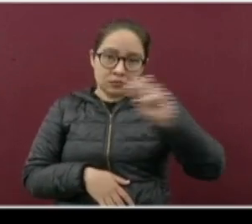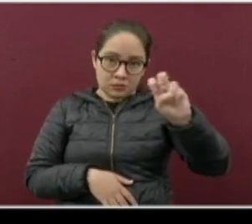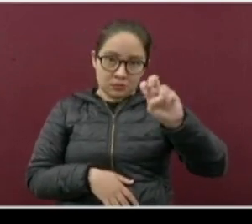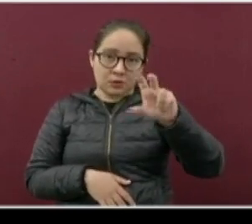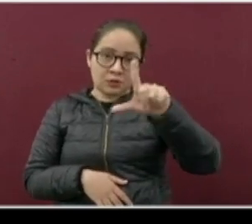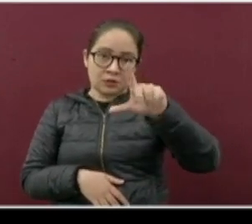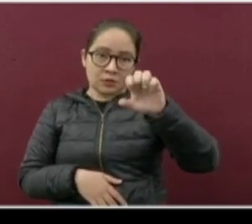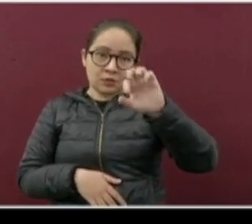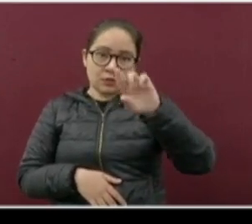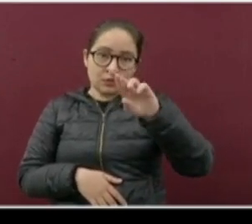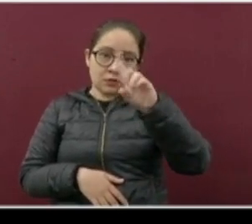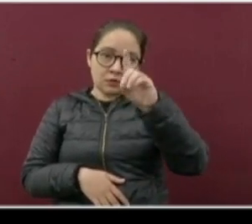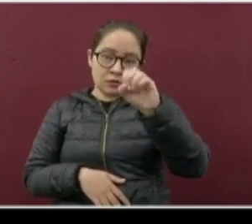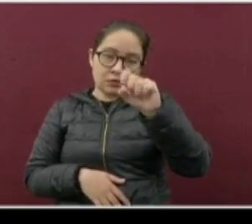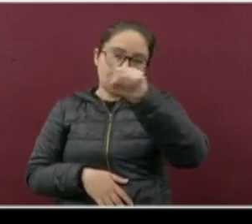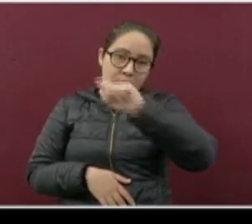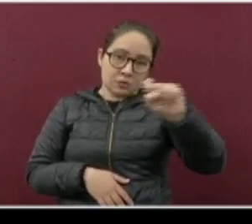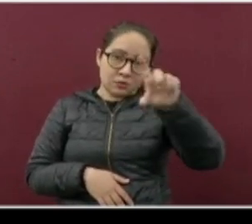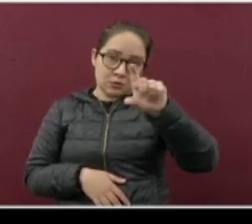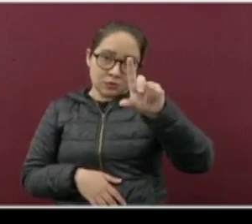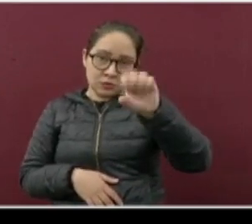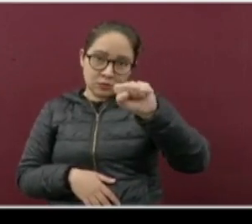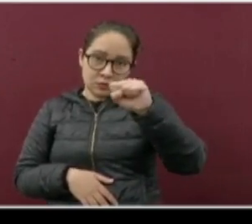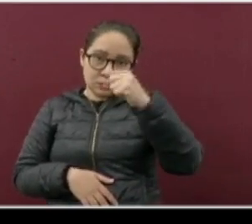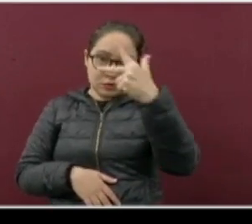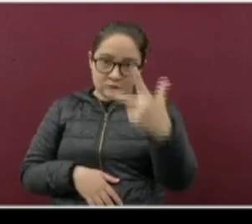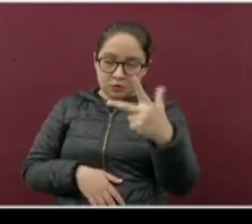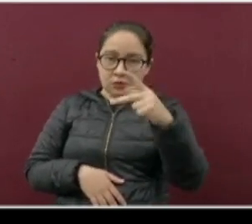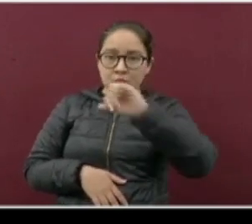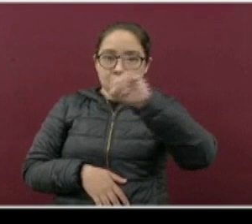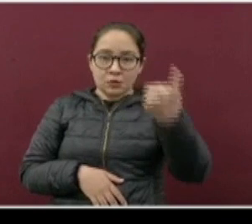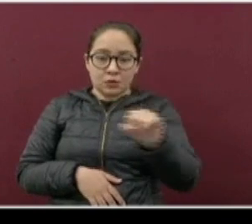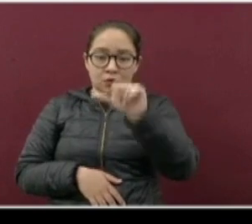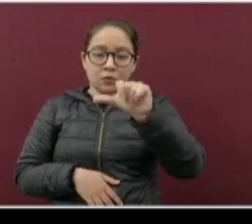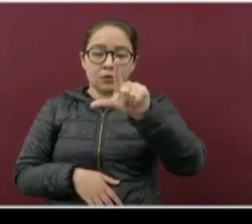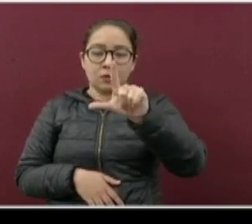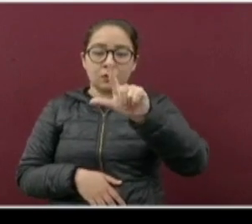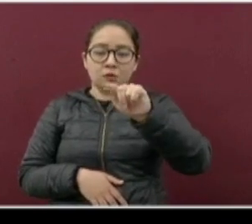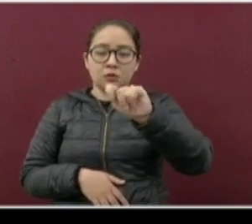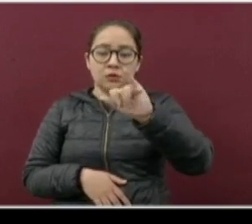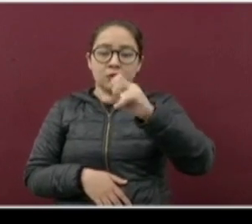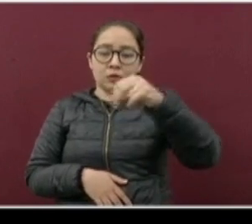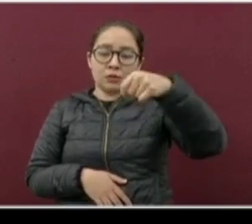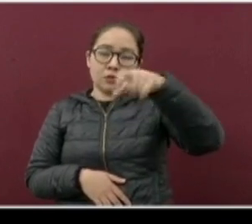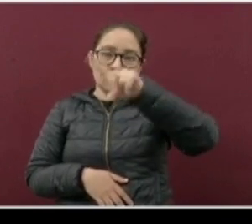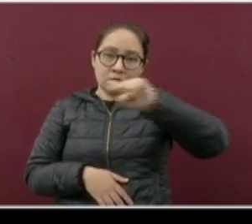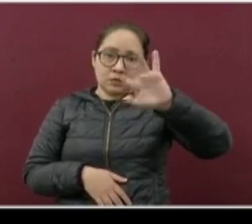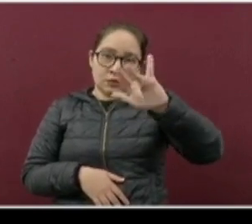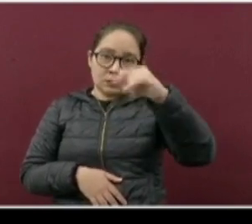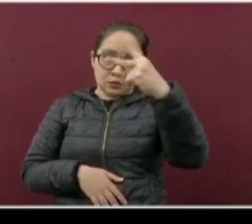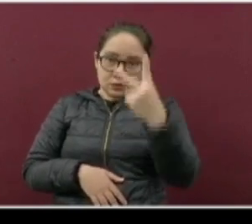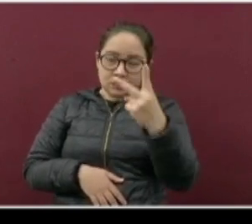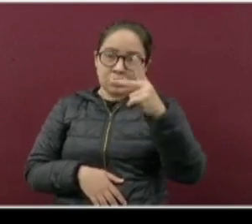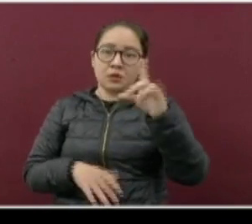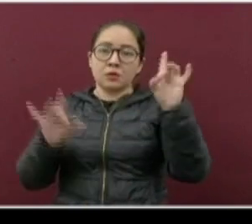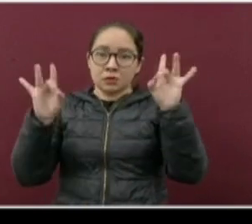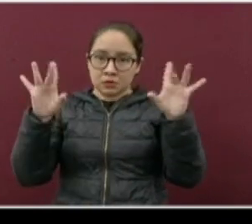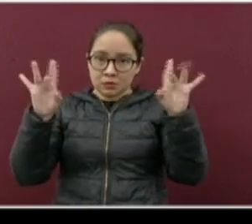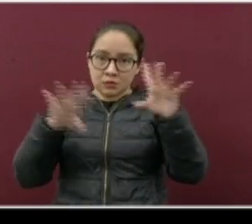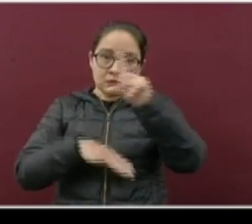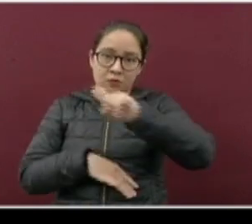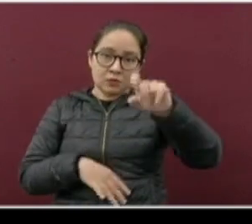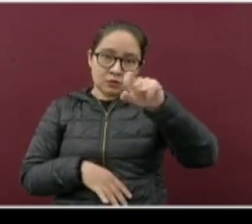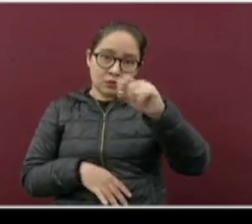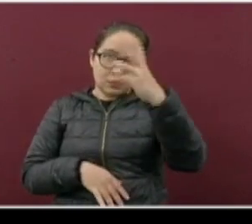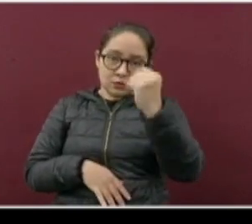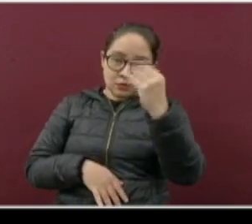Tejada 168, Jaltipan, 152, Ángeles Recabada, 129,